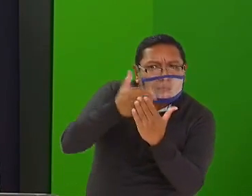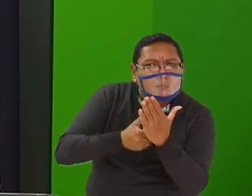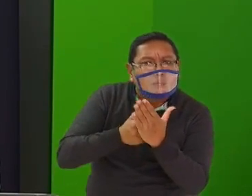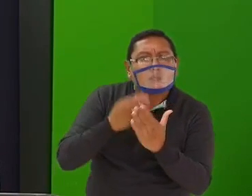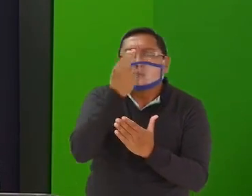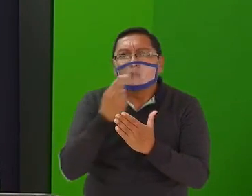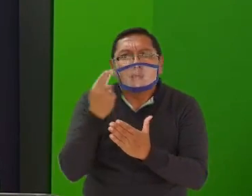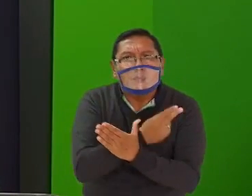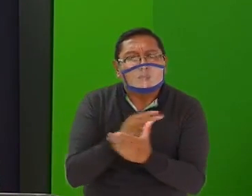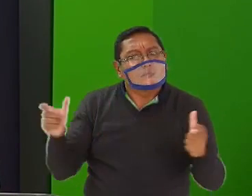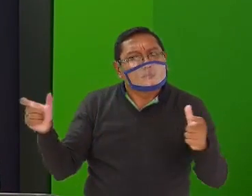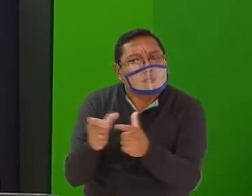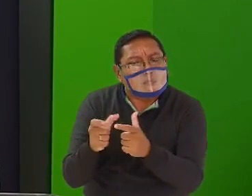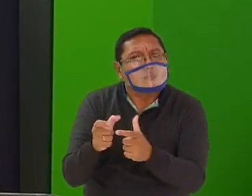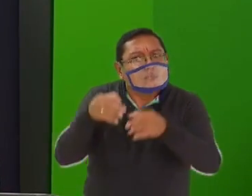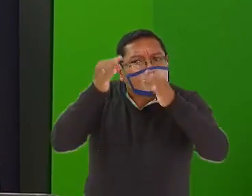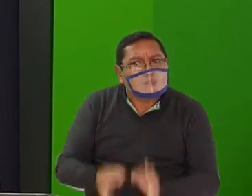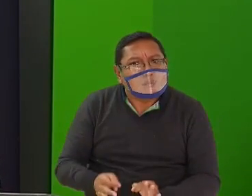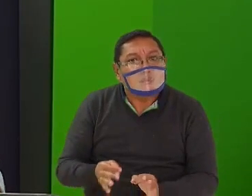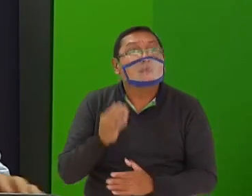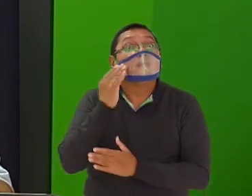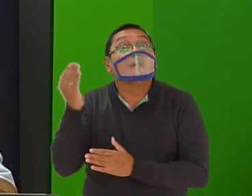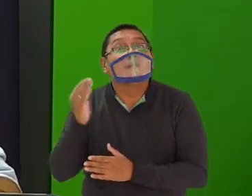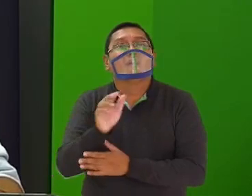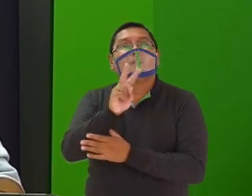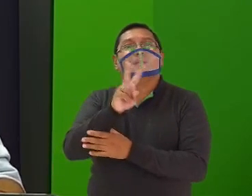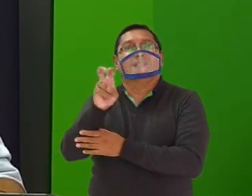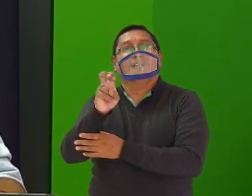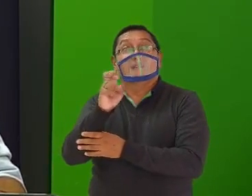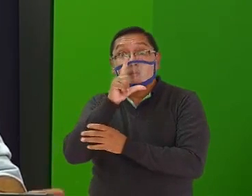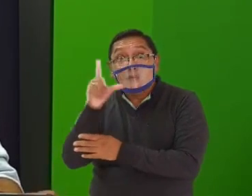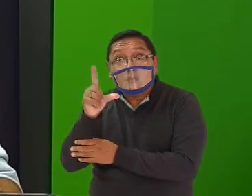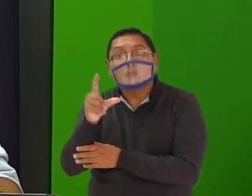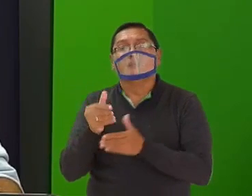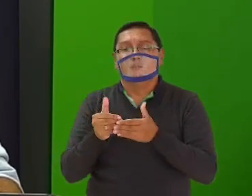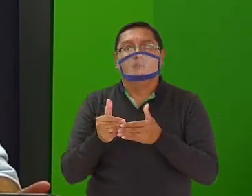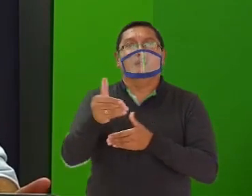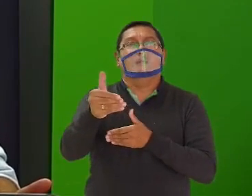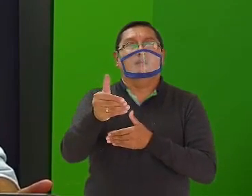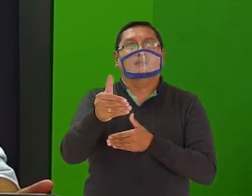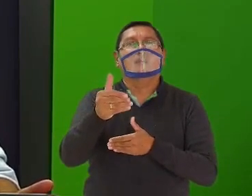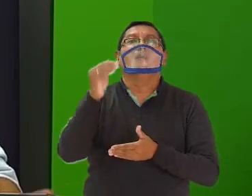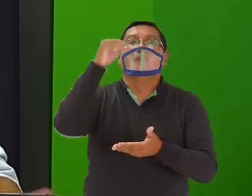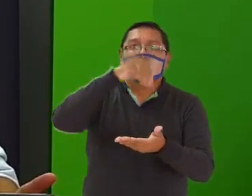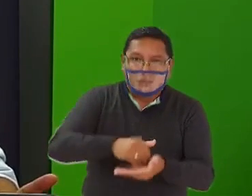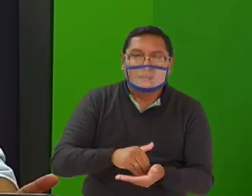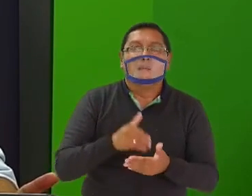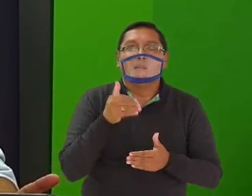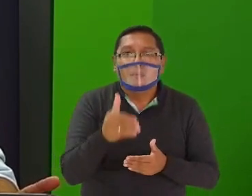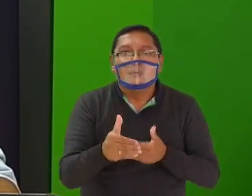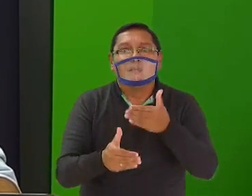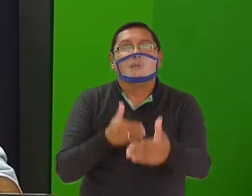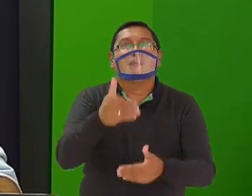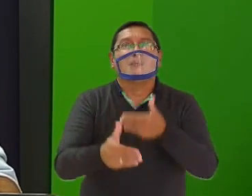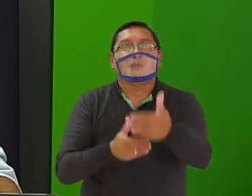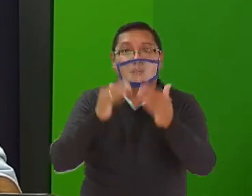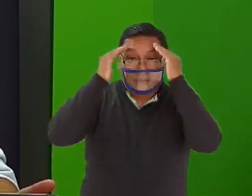aforo, de manera que a partir del día 27 de julio volverá paulatinamente la atención al